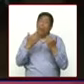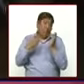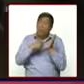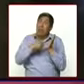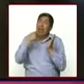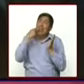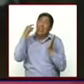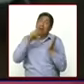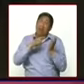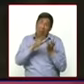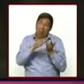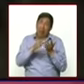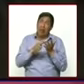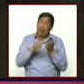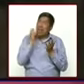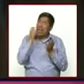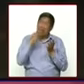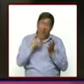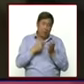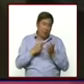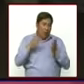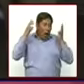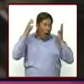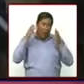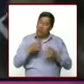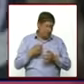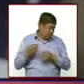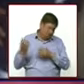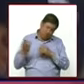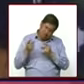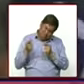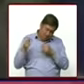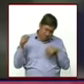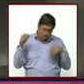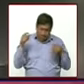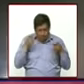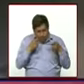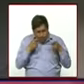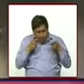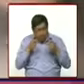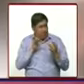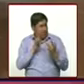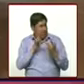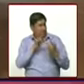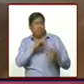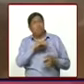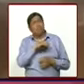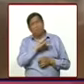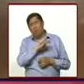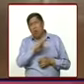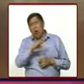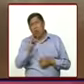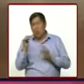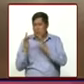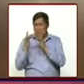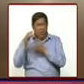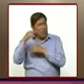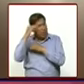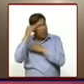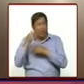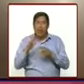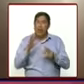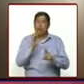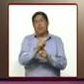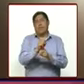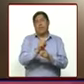con la policía, se arma un operativo y afortunadamente se logra dar con el paradero de este hombre y de las dos menores